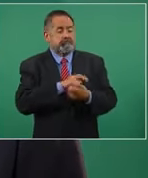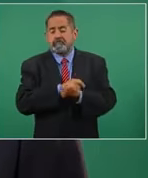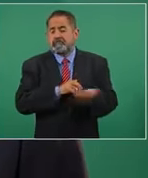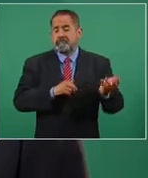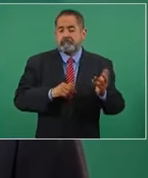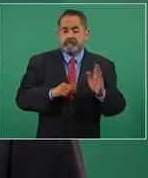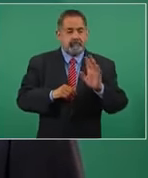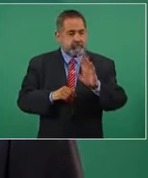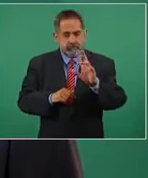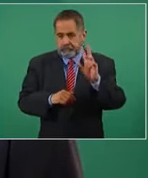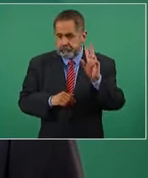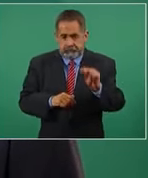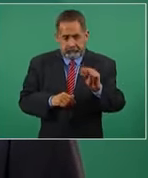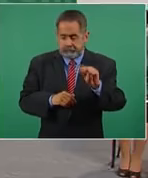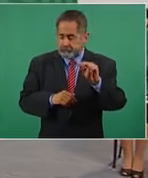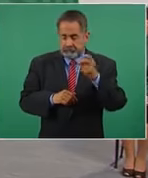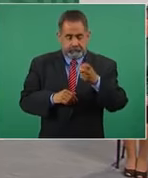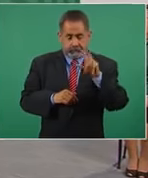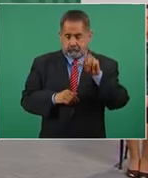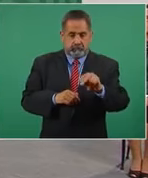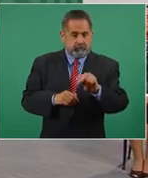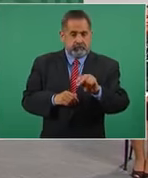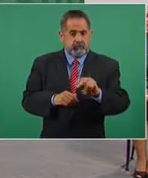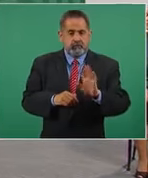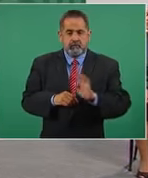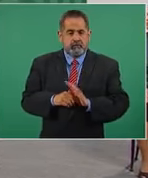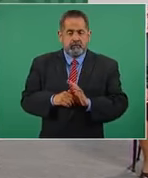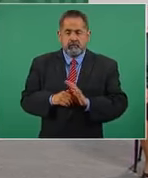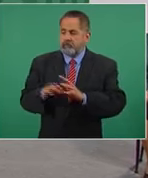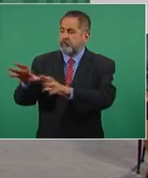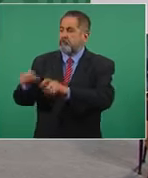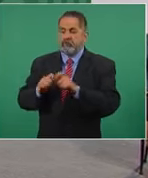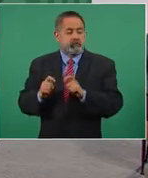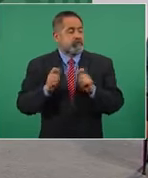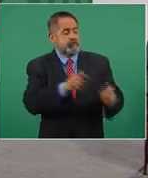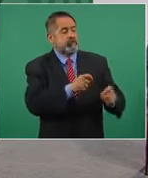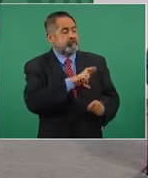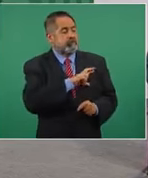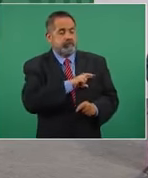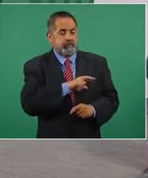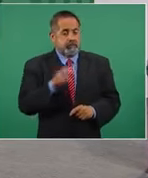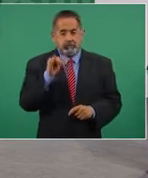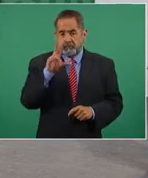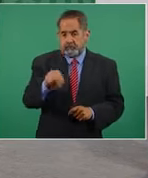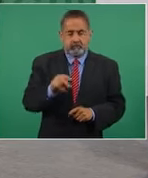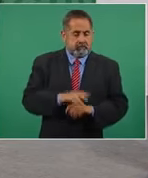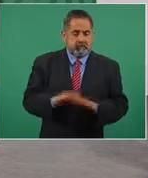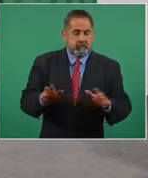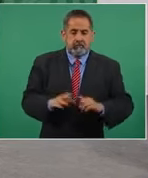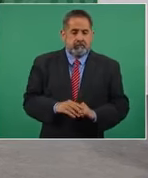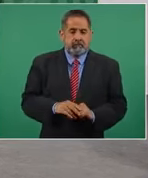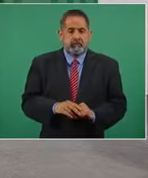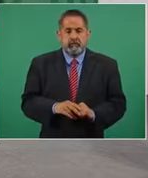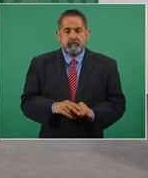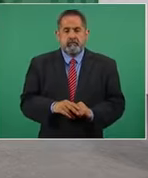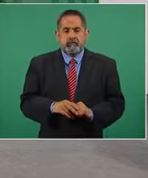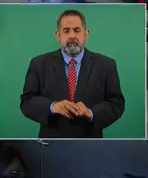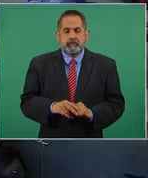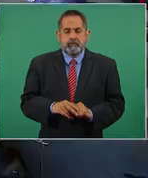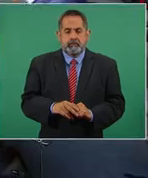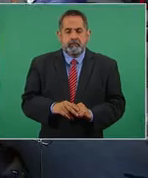a darse el saqueo de los bienes del pueblo y de la nación?